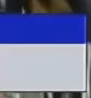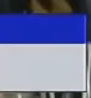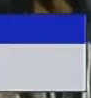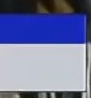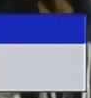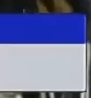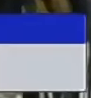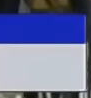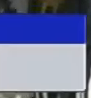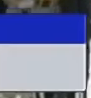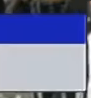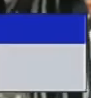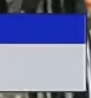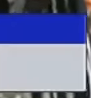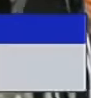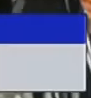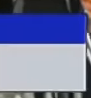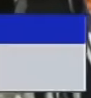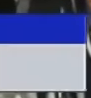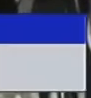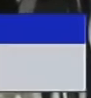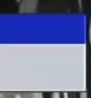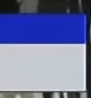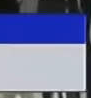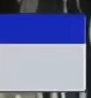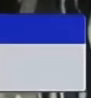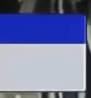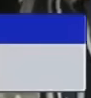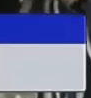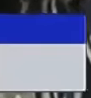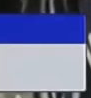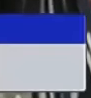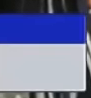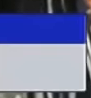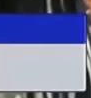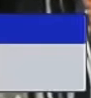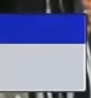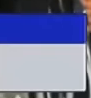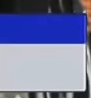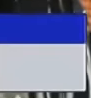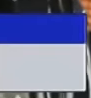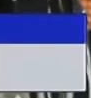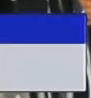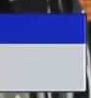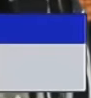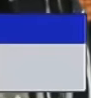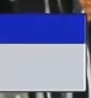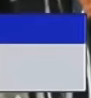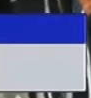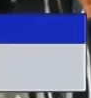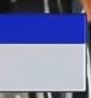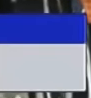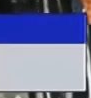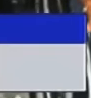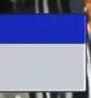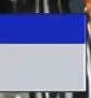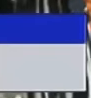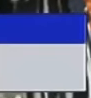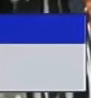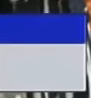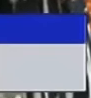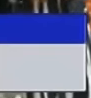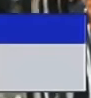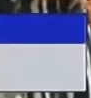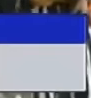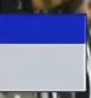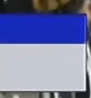del ciudadano Reinaldo José Bolívar como embajador extraordinario y plenipotenciario de la República Bolivariana de